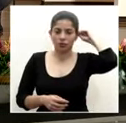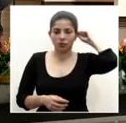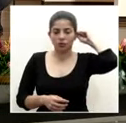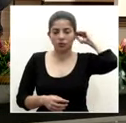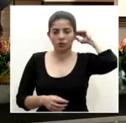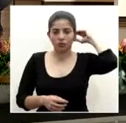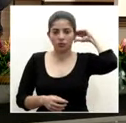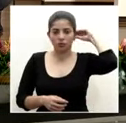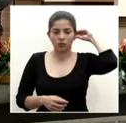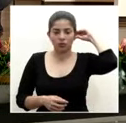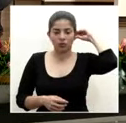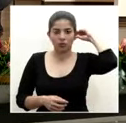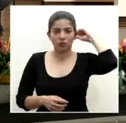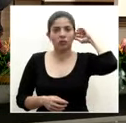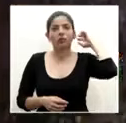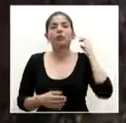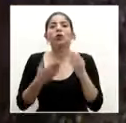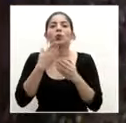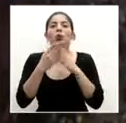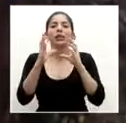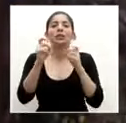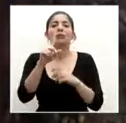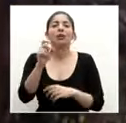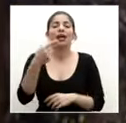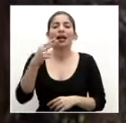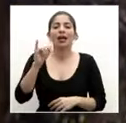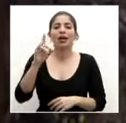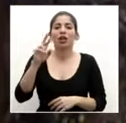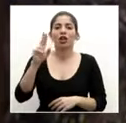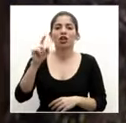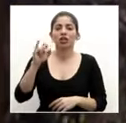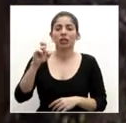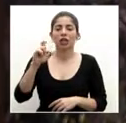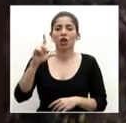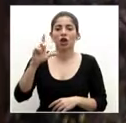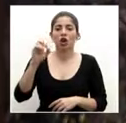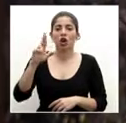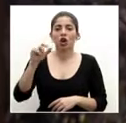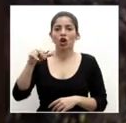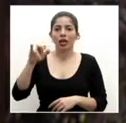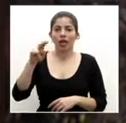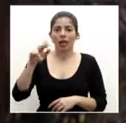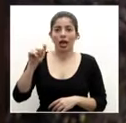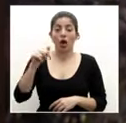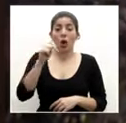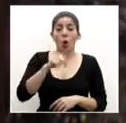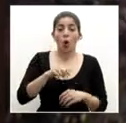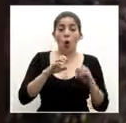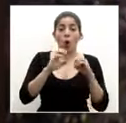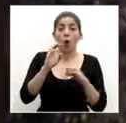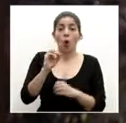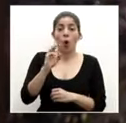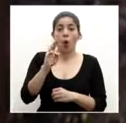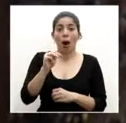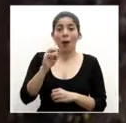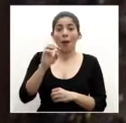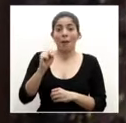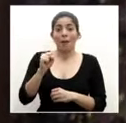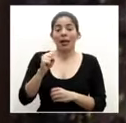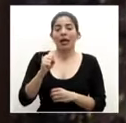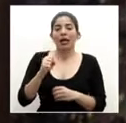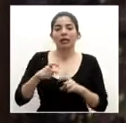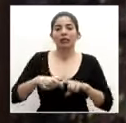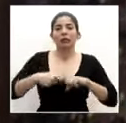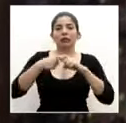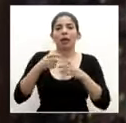Buenas tardes. Puntualmente queremos consultarles por el tema de la hidroxicloroquina. Hoy la OMS suspendió su uso, por lo menos de manera temporal. Queremos saber cómo va a funcionar en